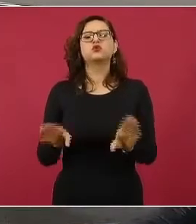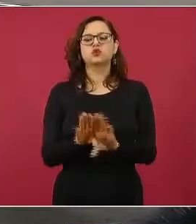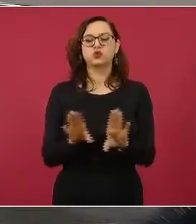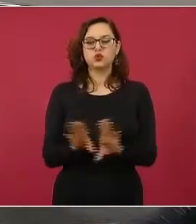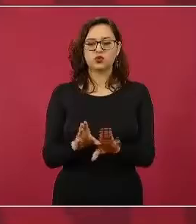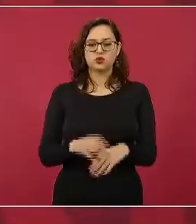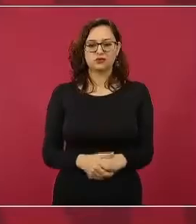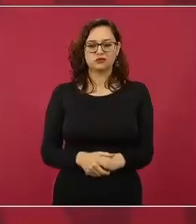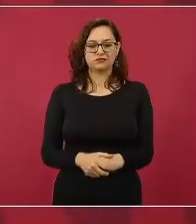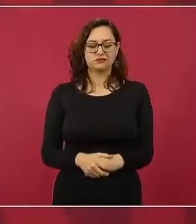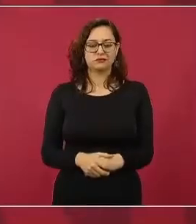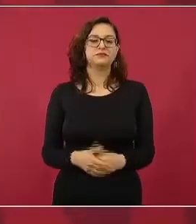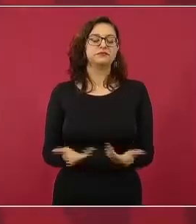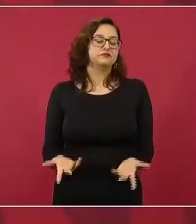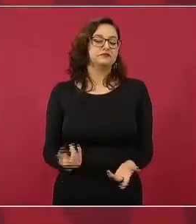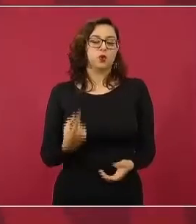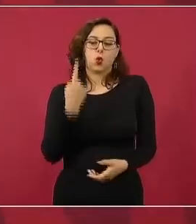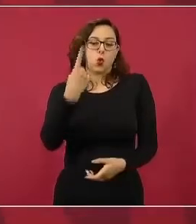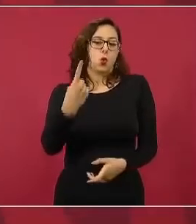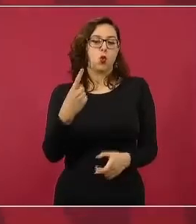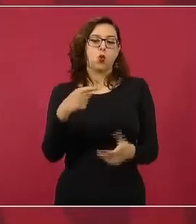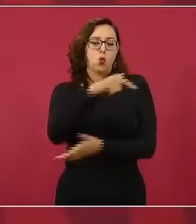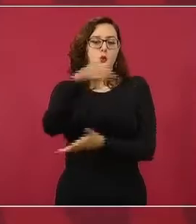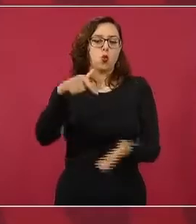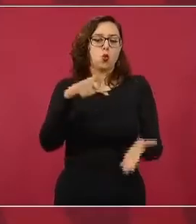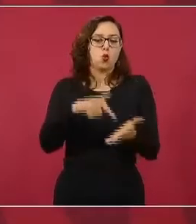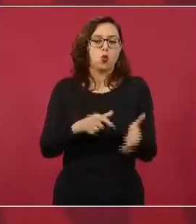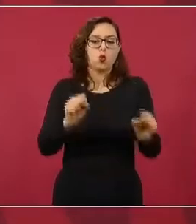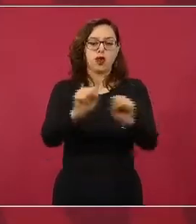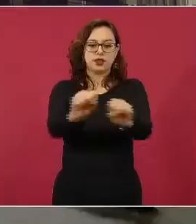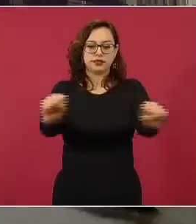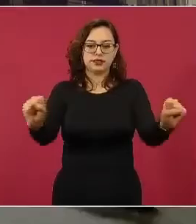la trabajadora, el trabajador de Pemex ya